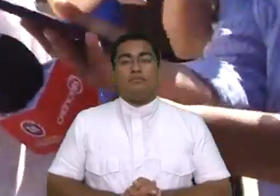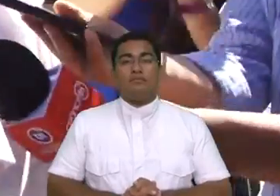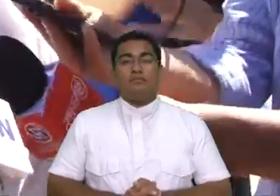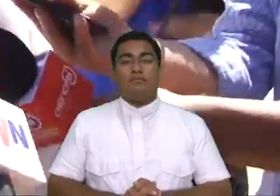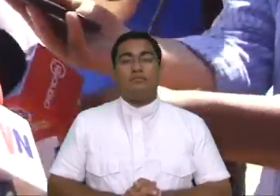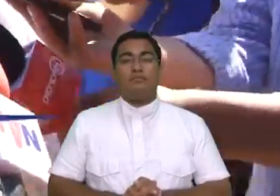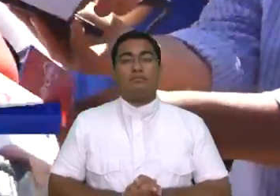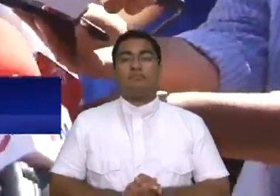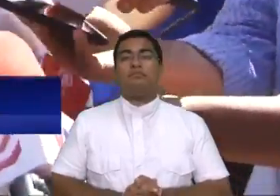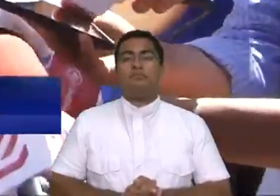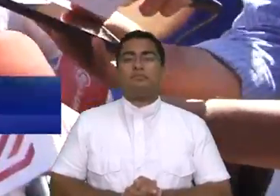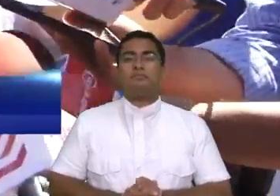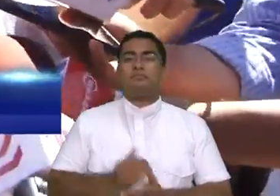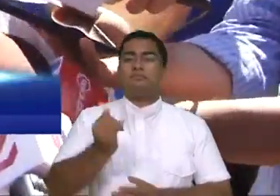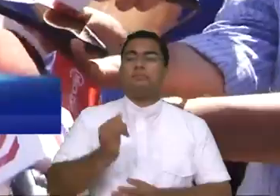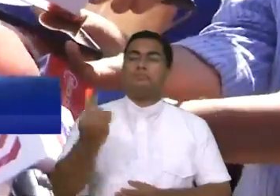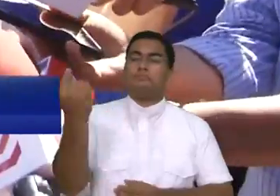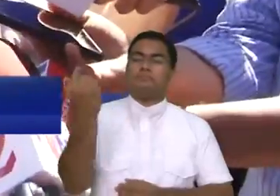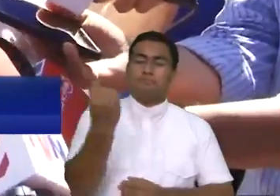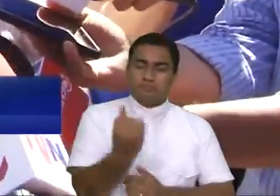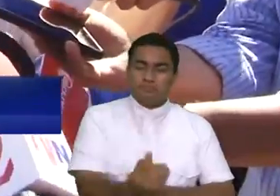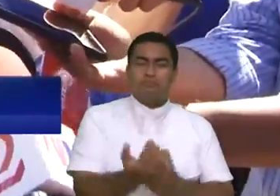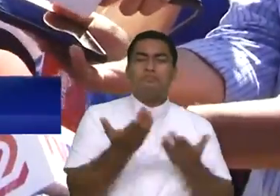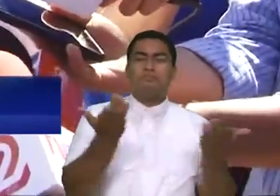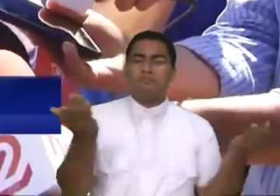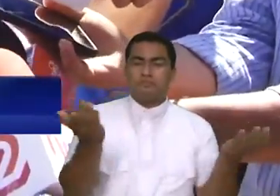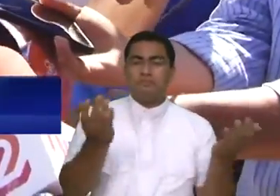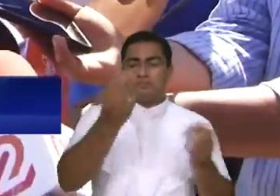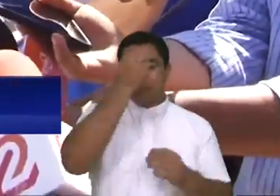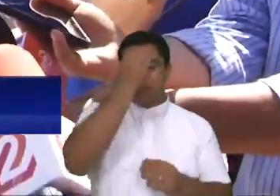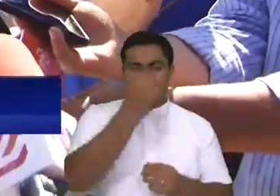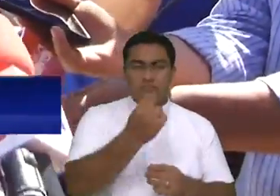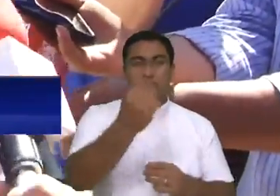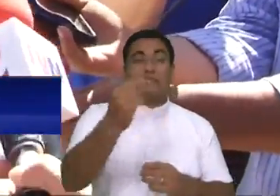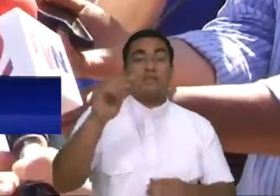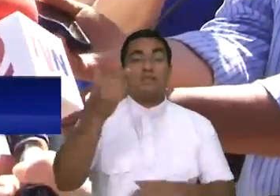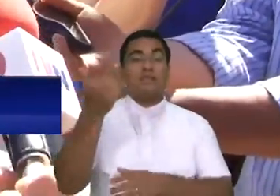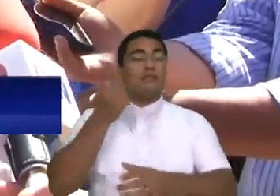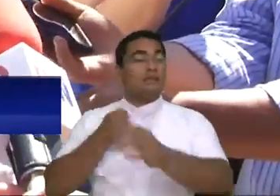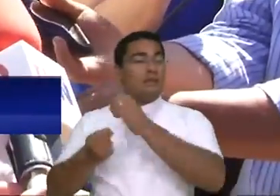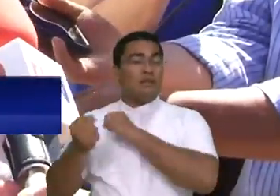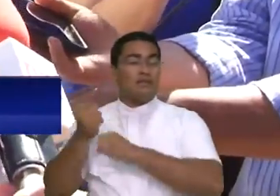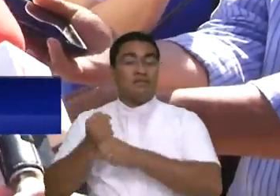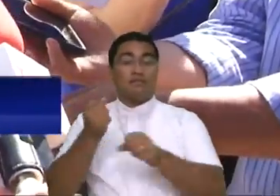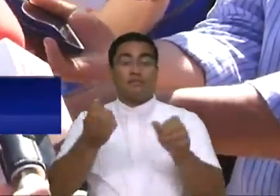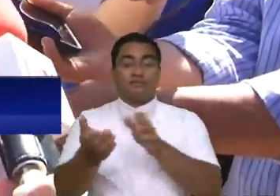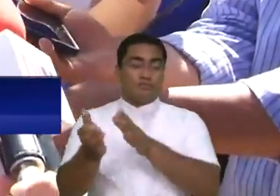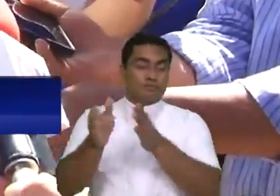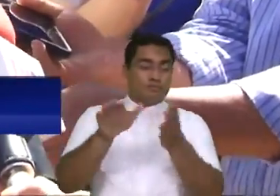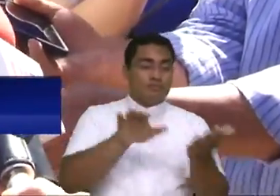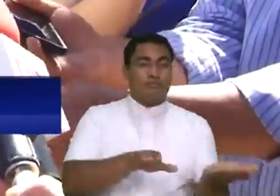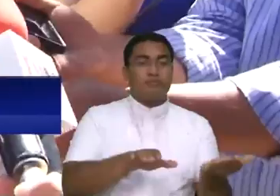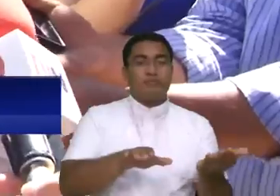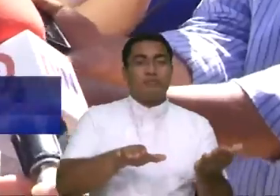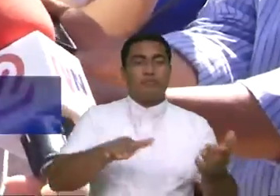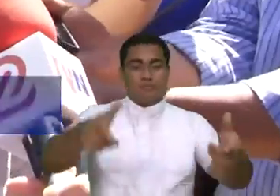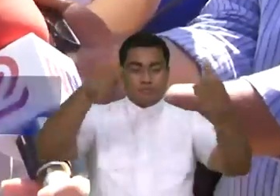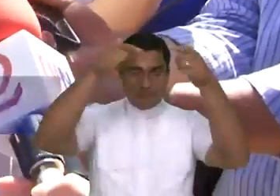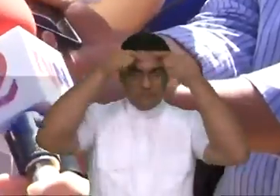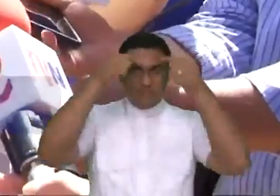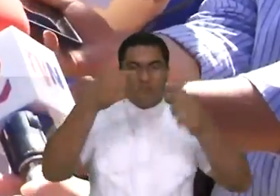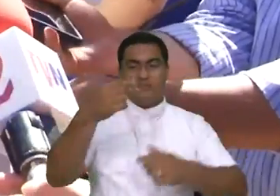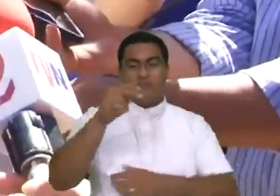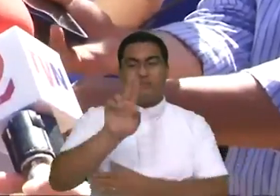Sí, venimos a rendirle homenaje en este 7 años de inmortalidad del comandante eterno,